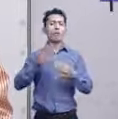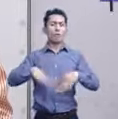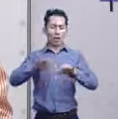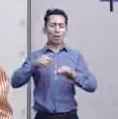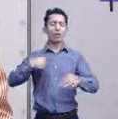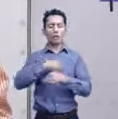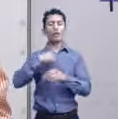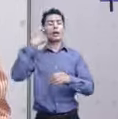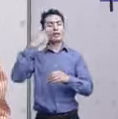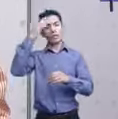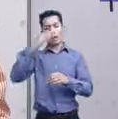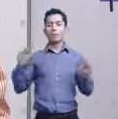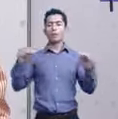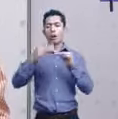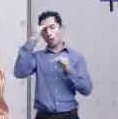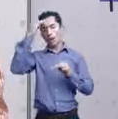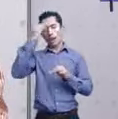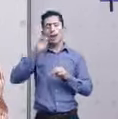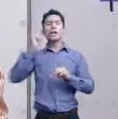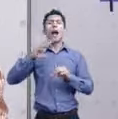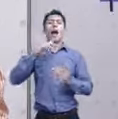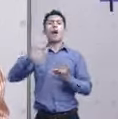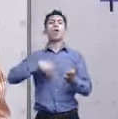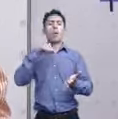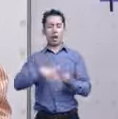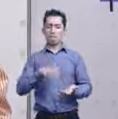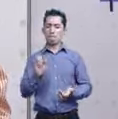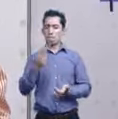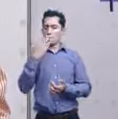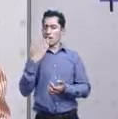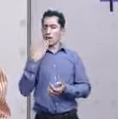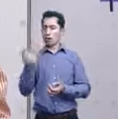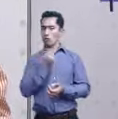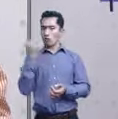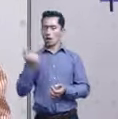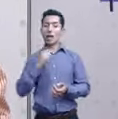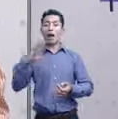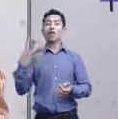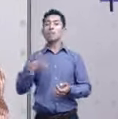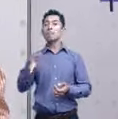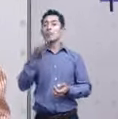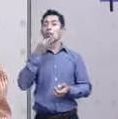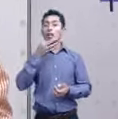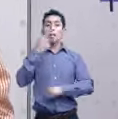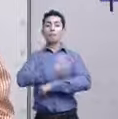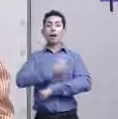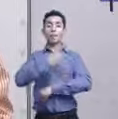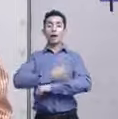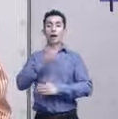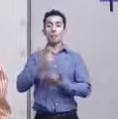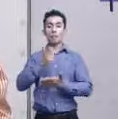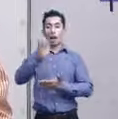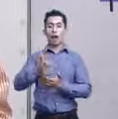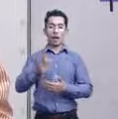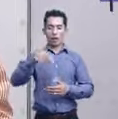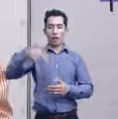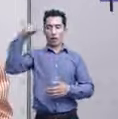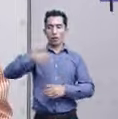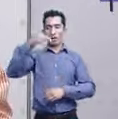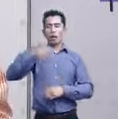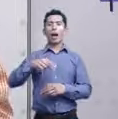que tenemos que detonar aquí en Mixquiahuala. Tenemos una ubicación privilegiada, la cual estamos a 14 minutos del Arco Norte y podemos llevar